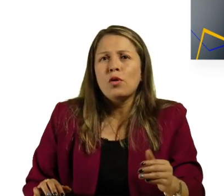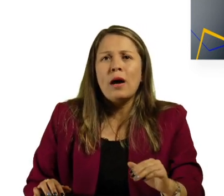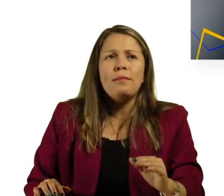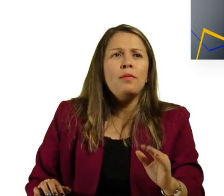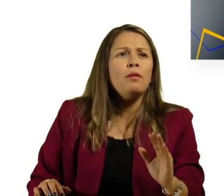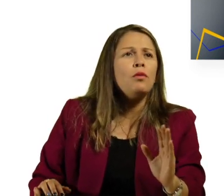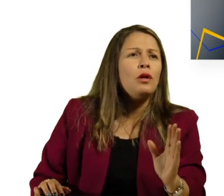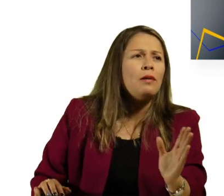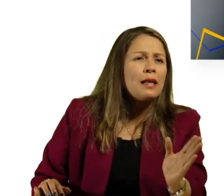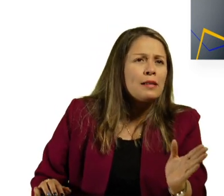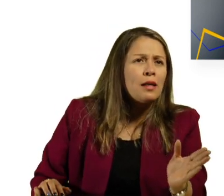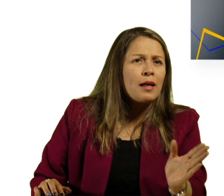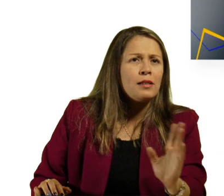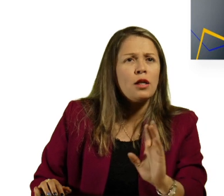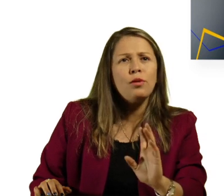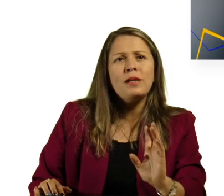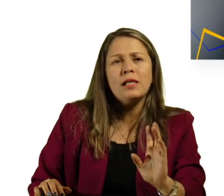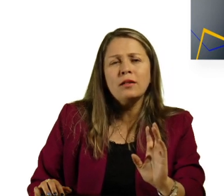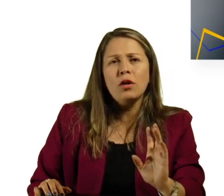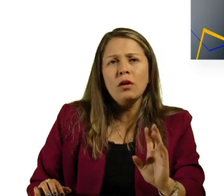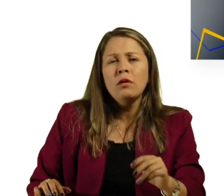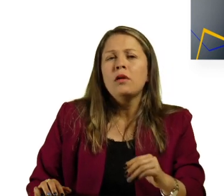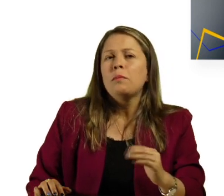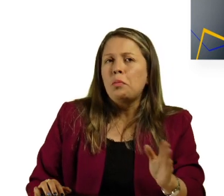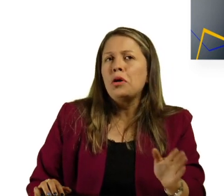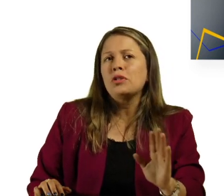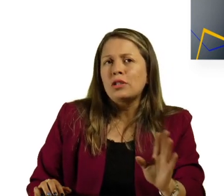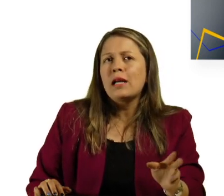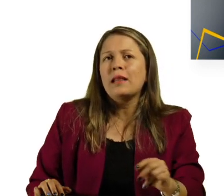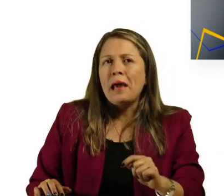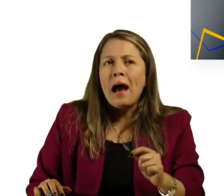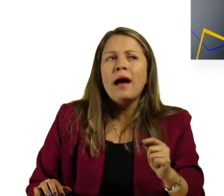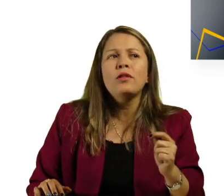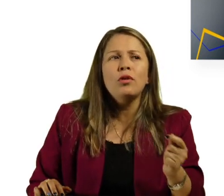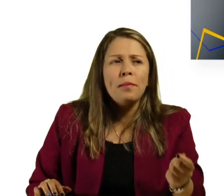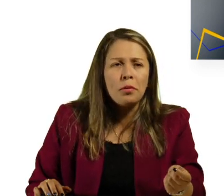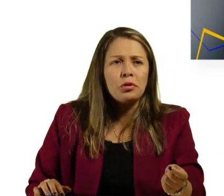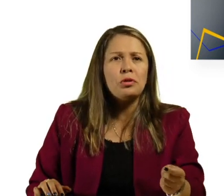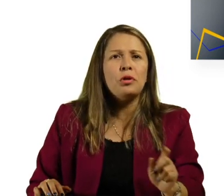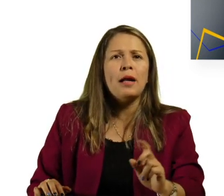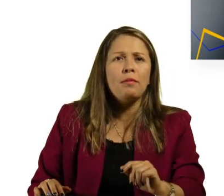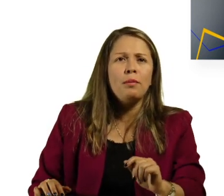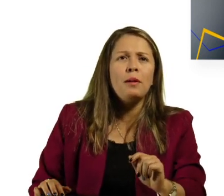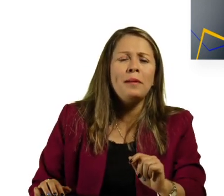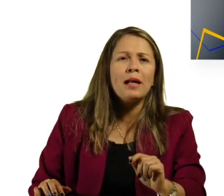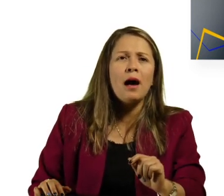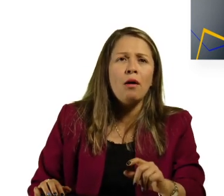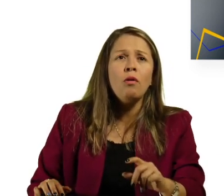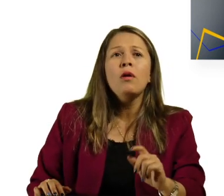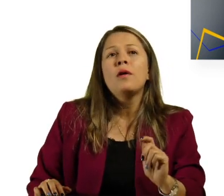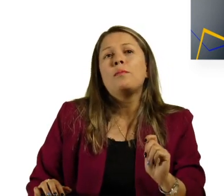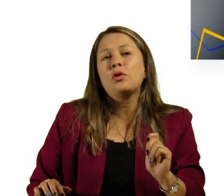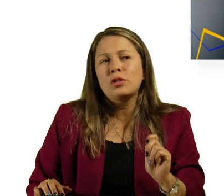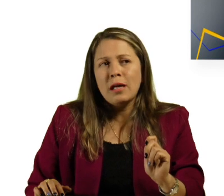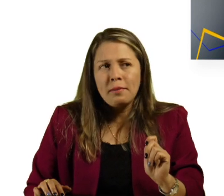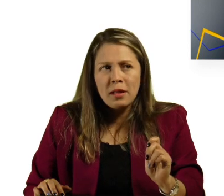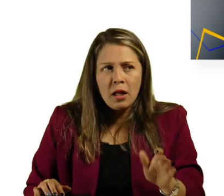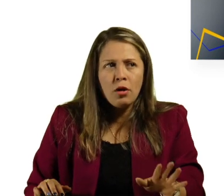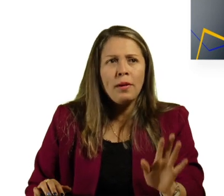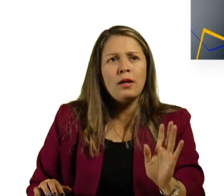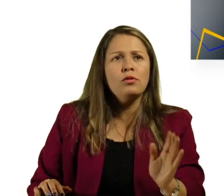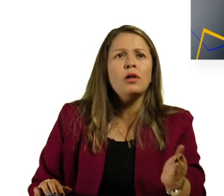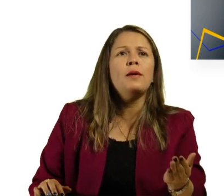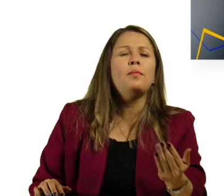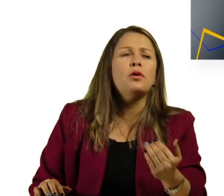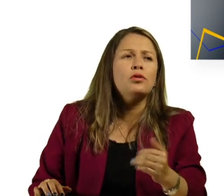no crezco al mismo nivel que está creciendo mi sector, puedo estar dejando de posicionarme en el mercado, puedo estar